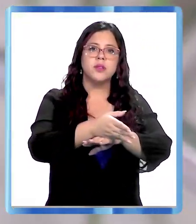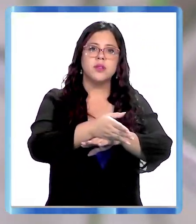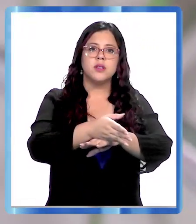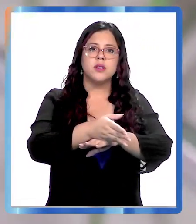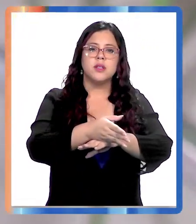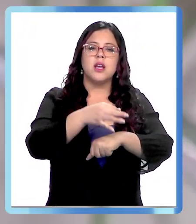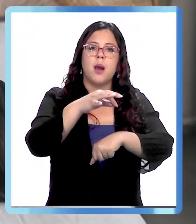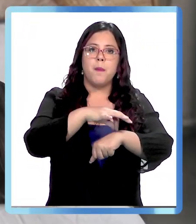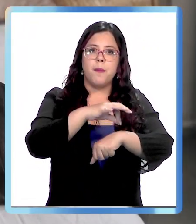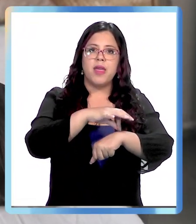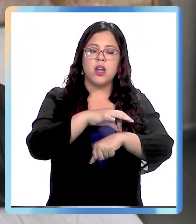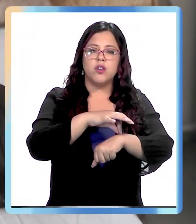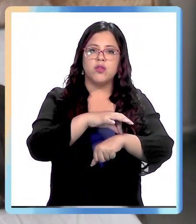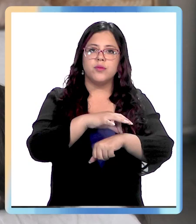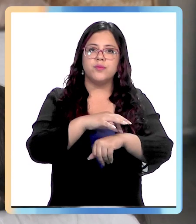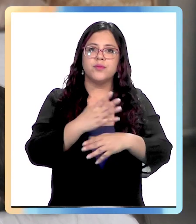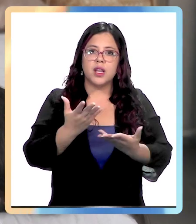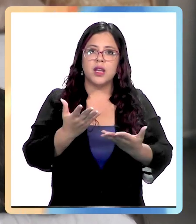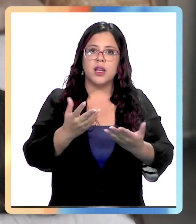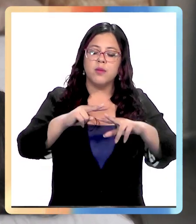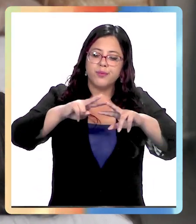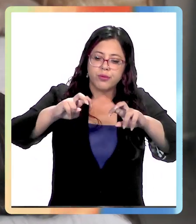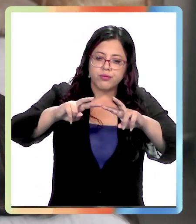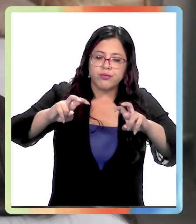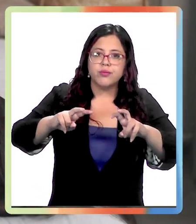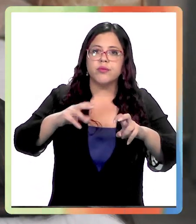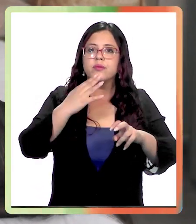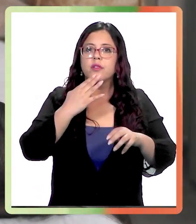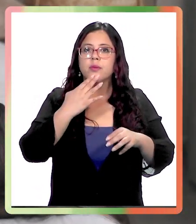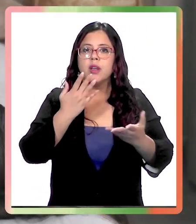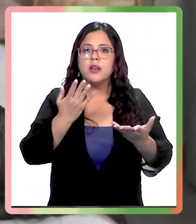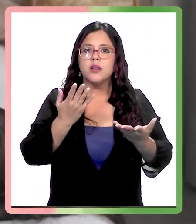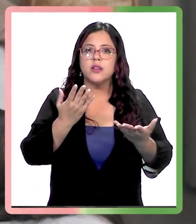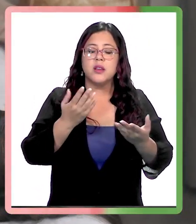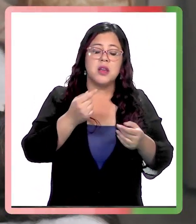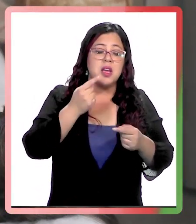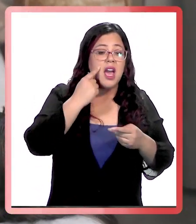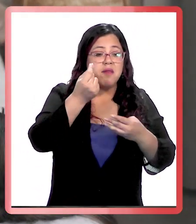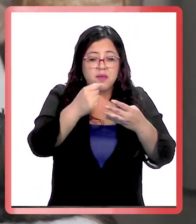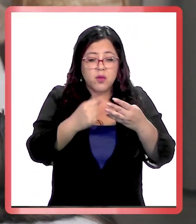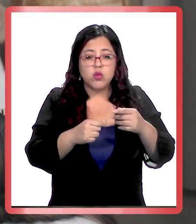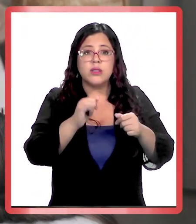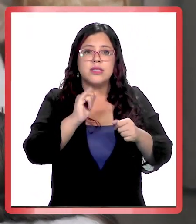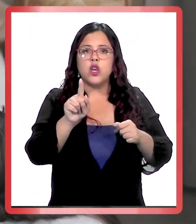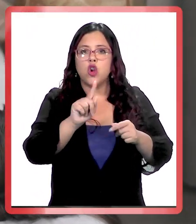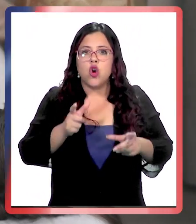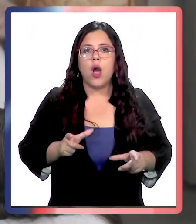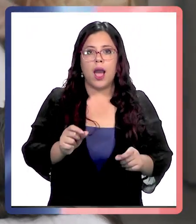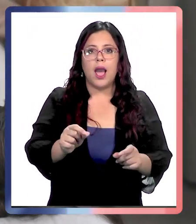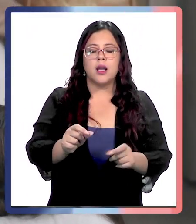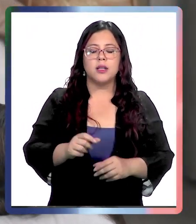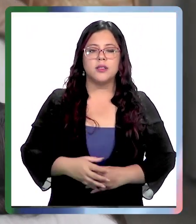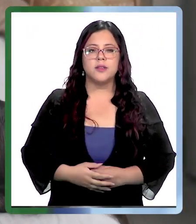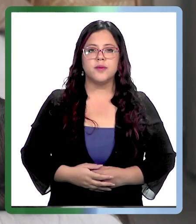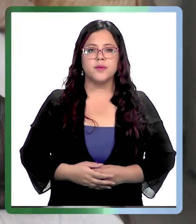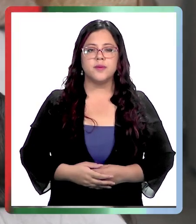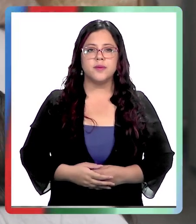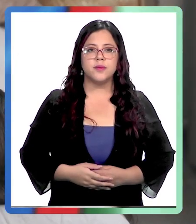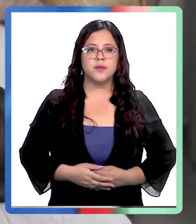peso, la aparición de anemia. Todos esos síntomas son síntomas de alarma para